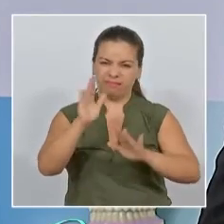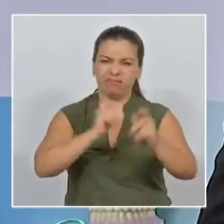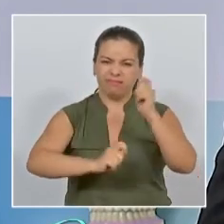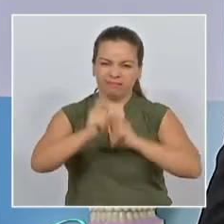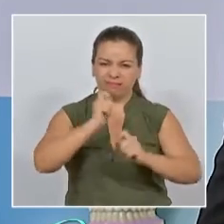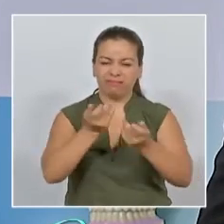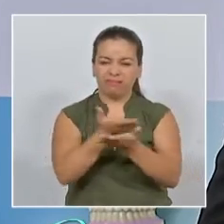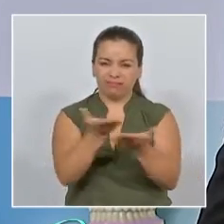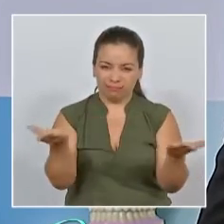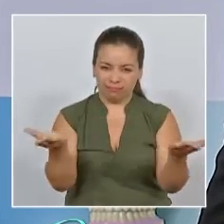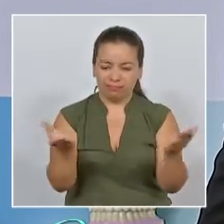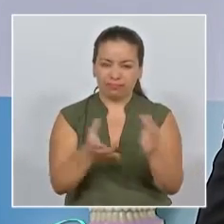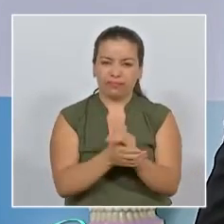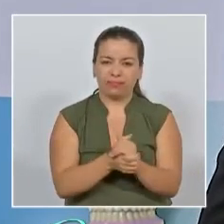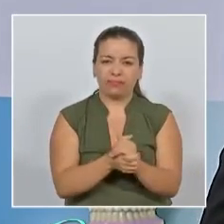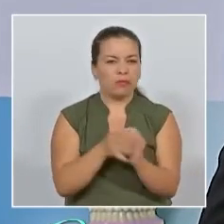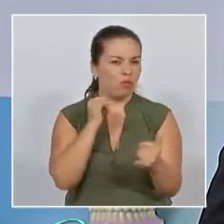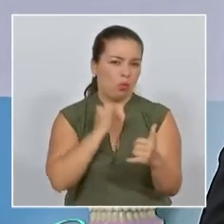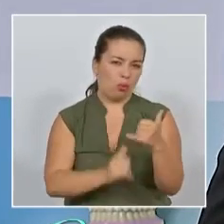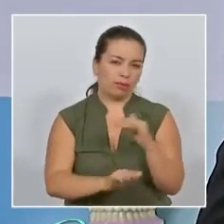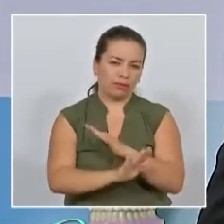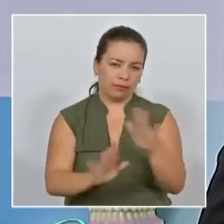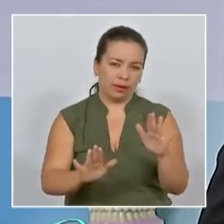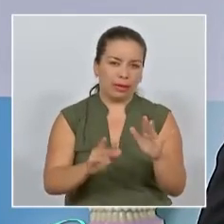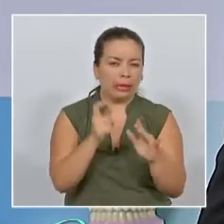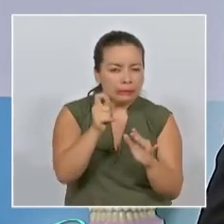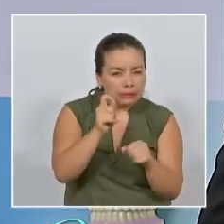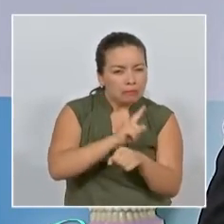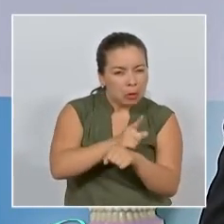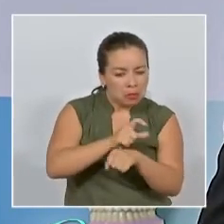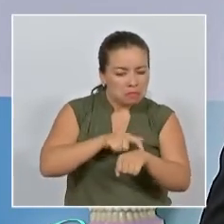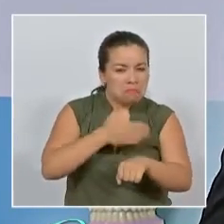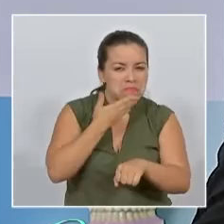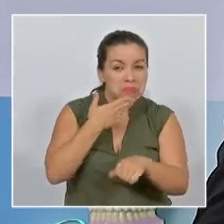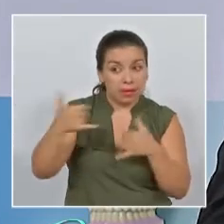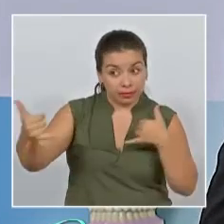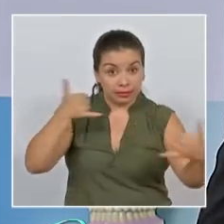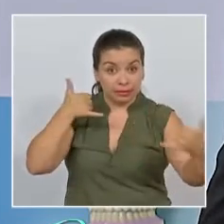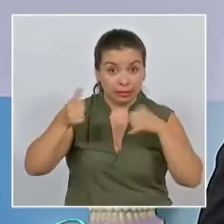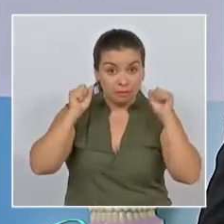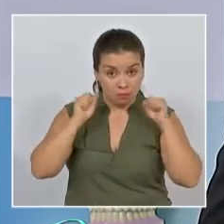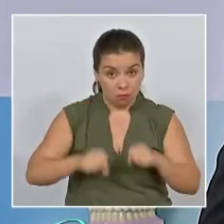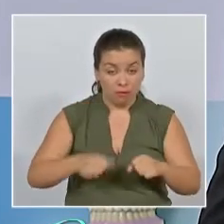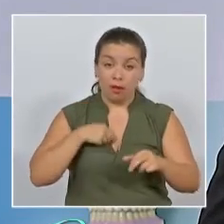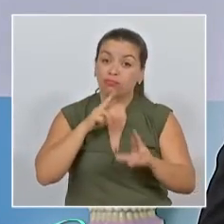con ustedes a la parte final. Todavía quedan algunos minutos para recibir llamadas,